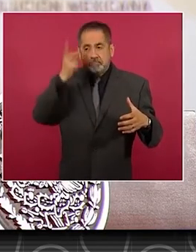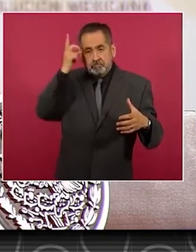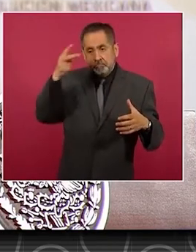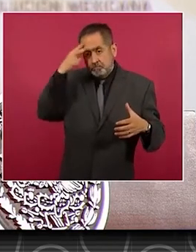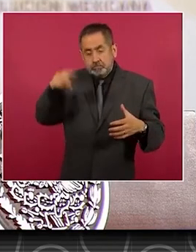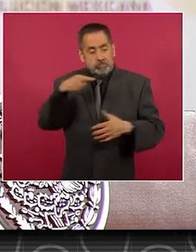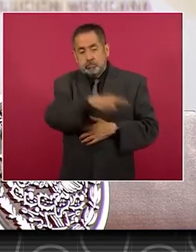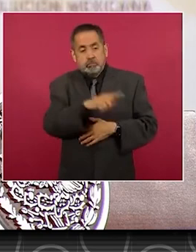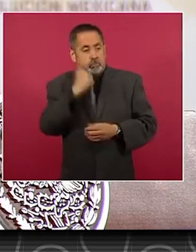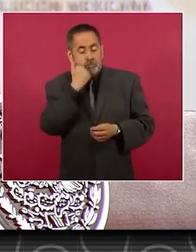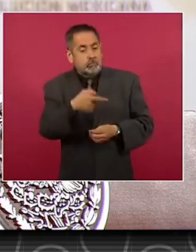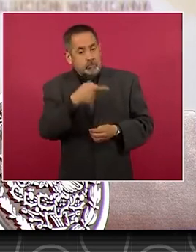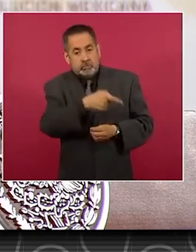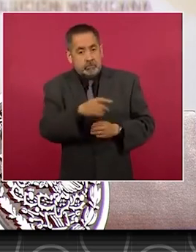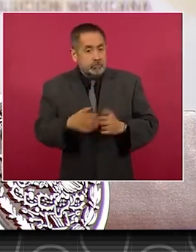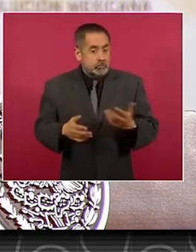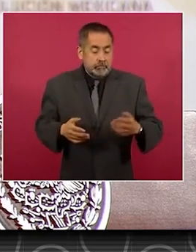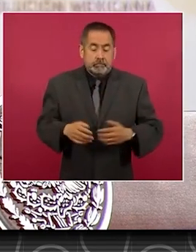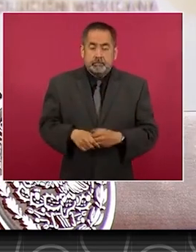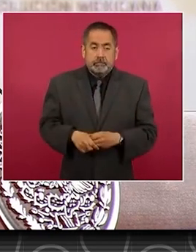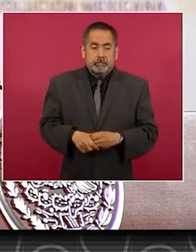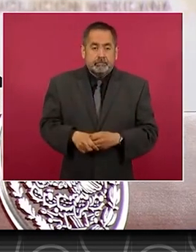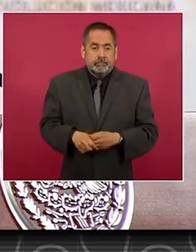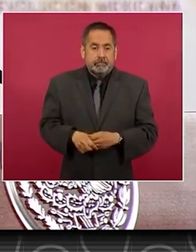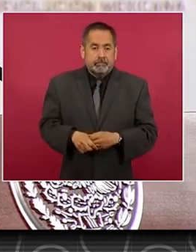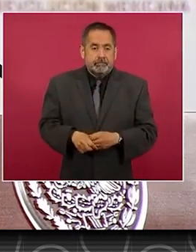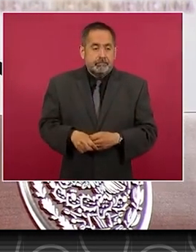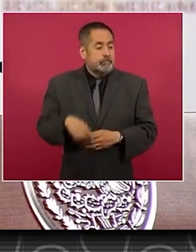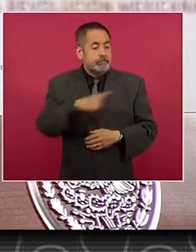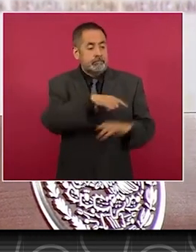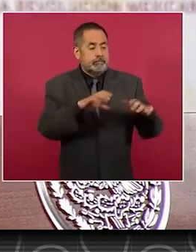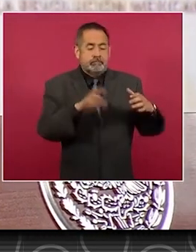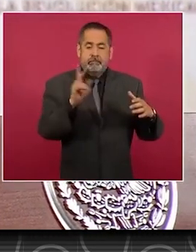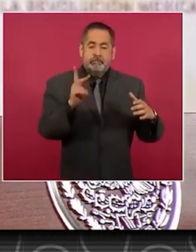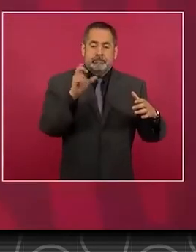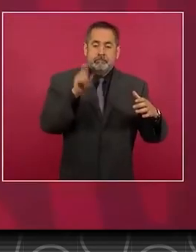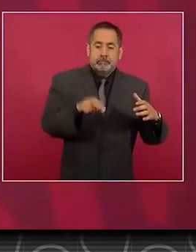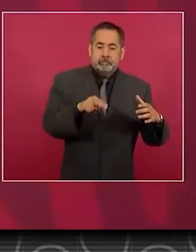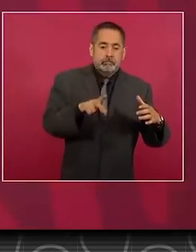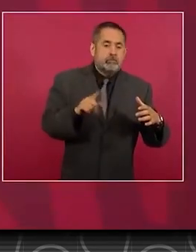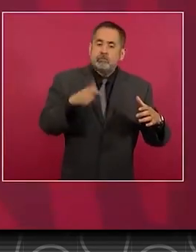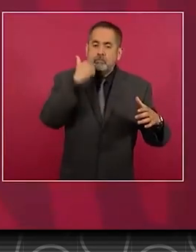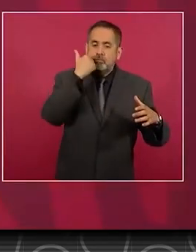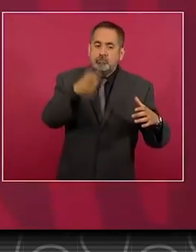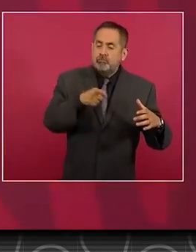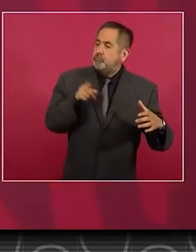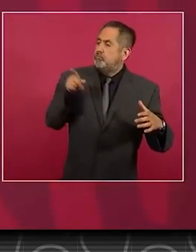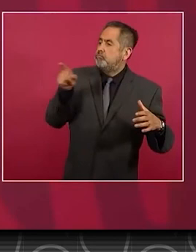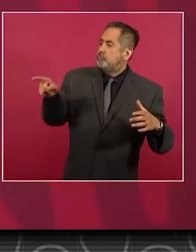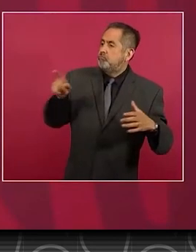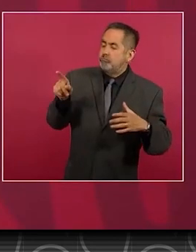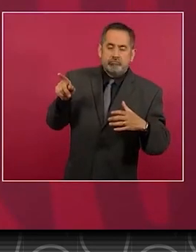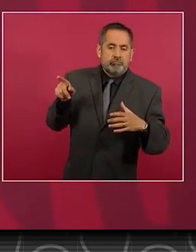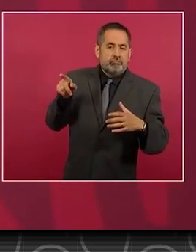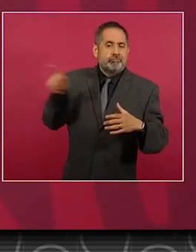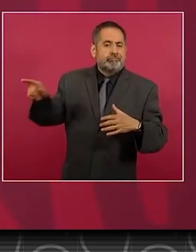surge para oponerse a la política popular y patriótica del general